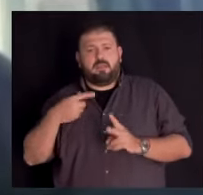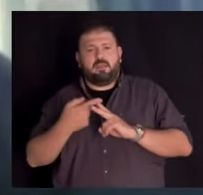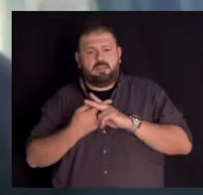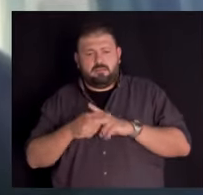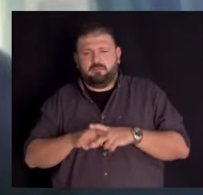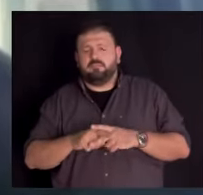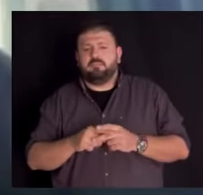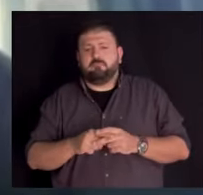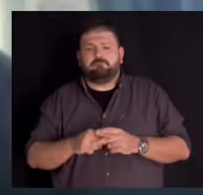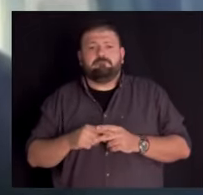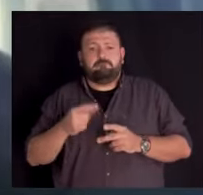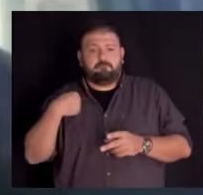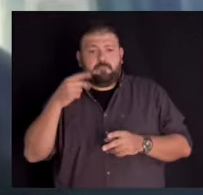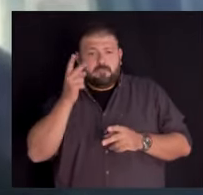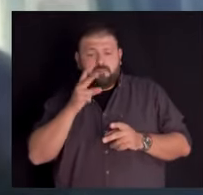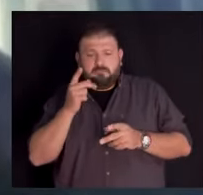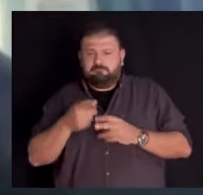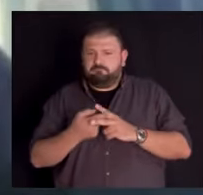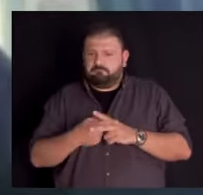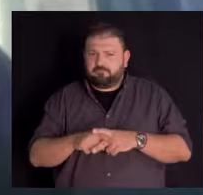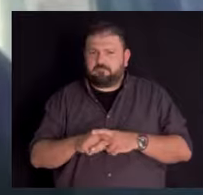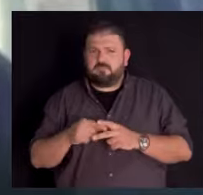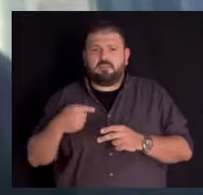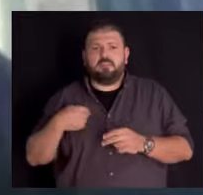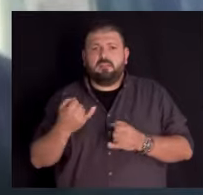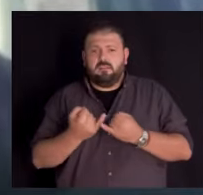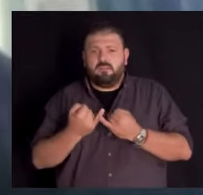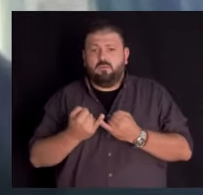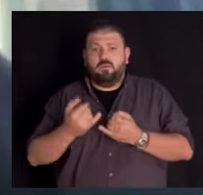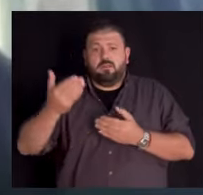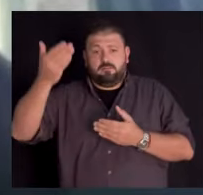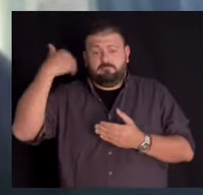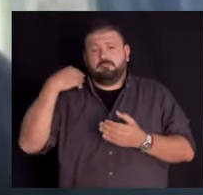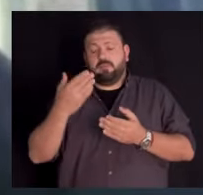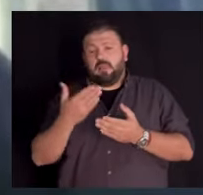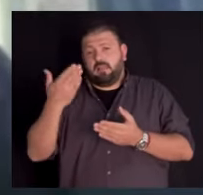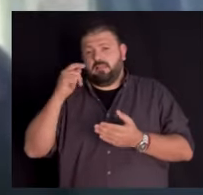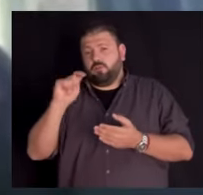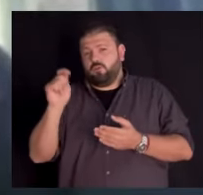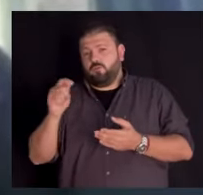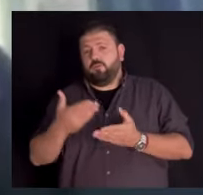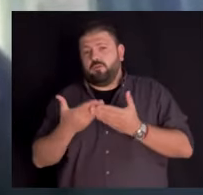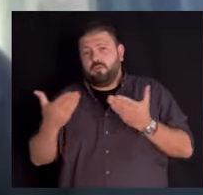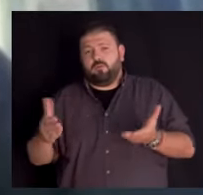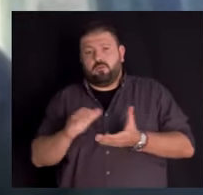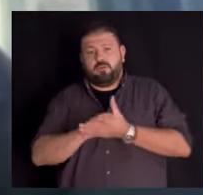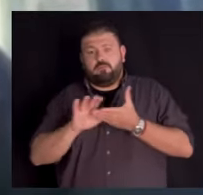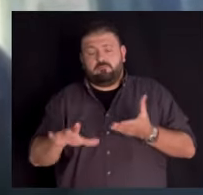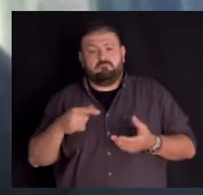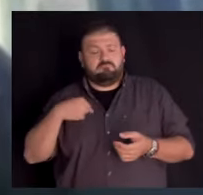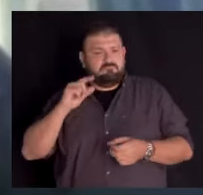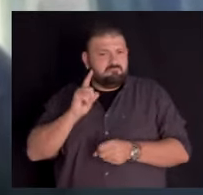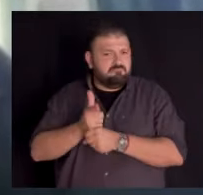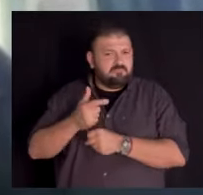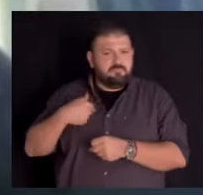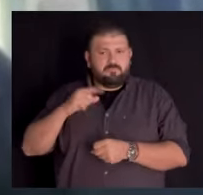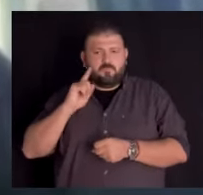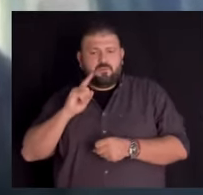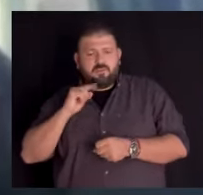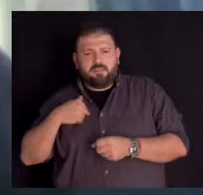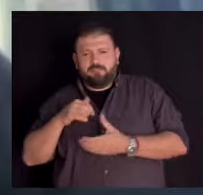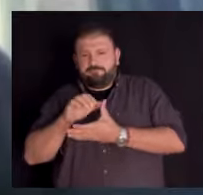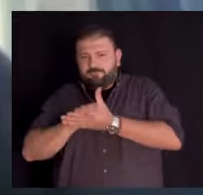pregrado, para las guardias. Mi novia en aquel entonces, mi esposa, yo desde ahí me di cuenta que era muy inteligente, ¿sí? Yo